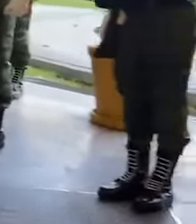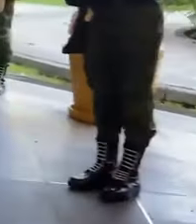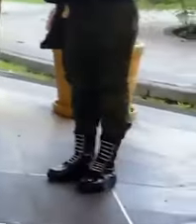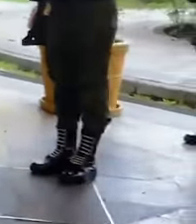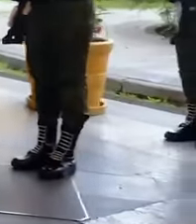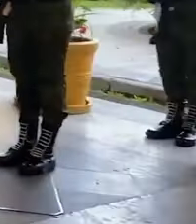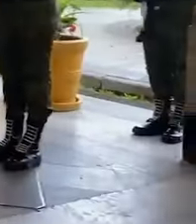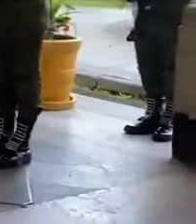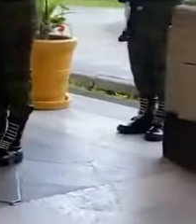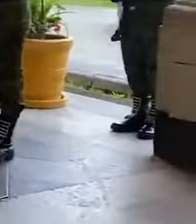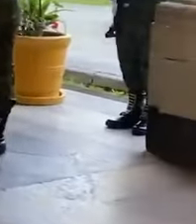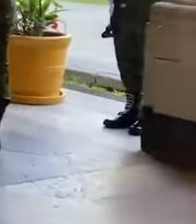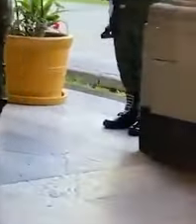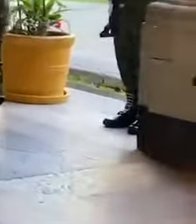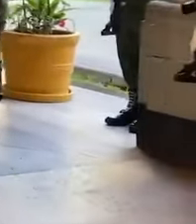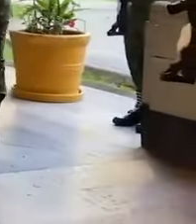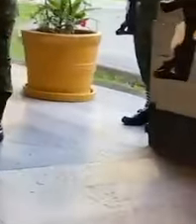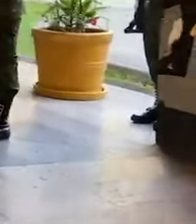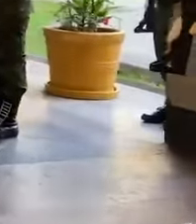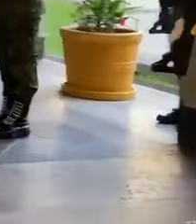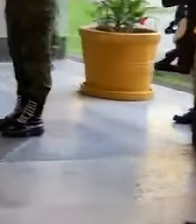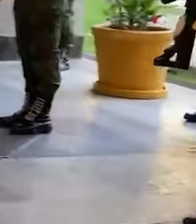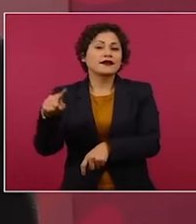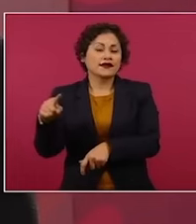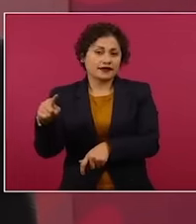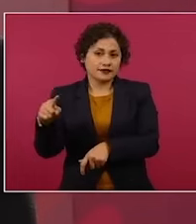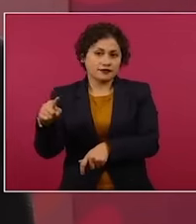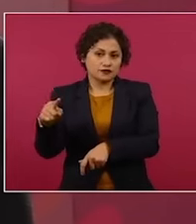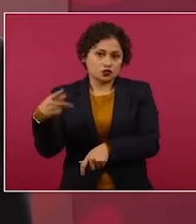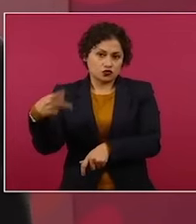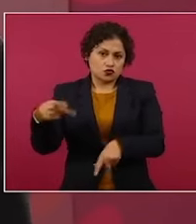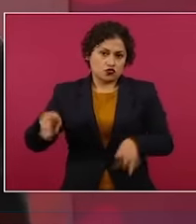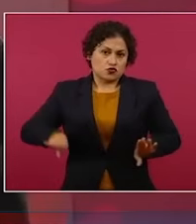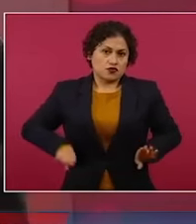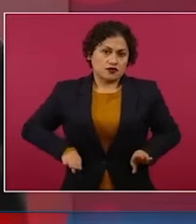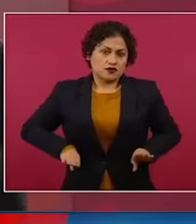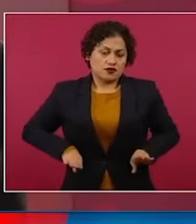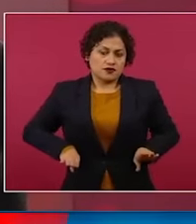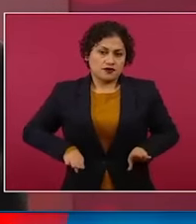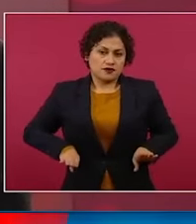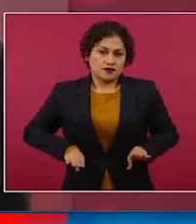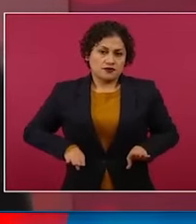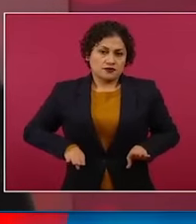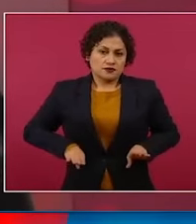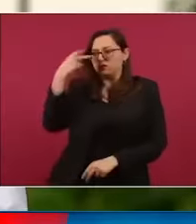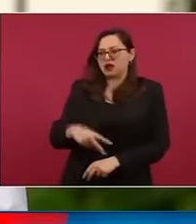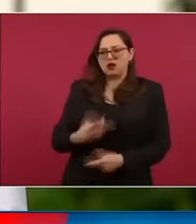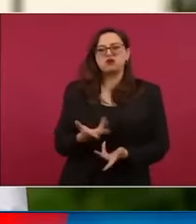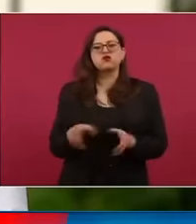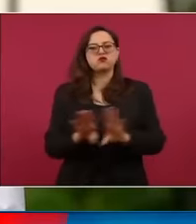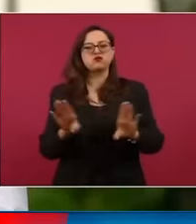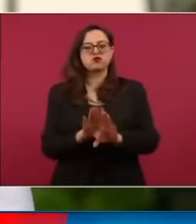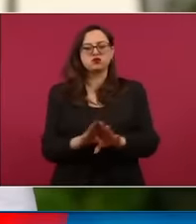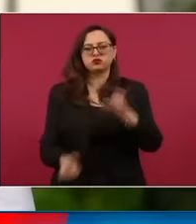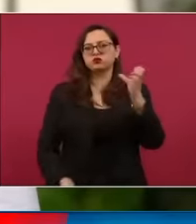anlo tenía 18 eh leyes por aprobar de las cuales Solamente he aprobado en este último tramo porque eh hanlo